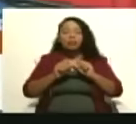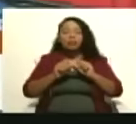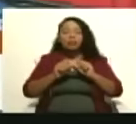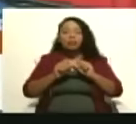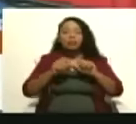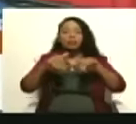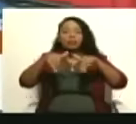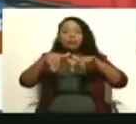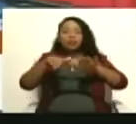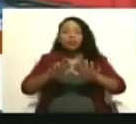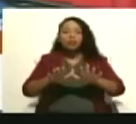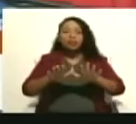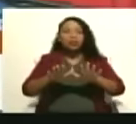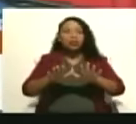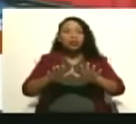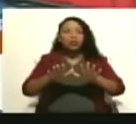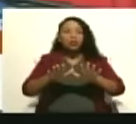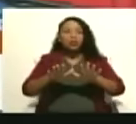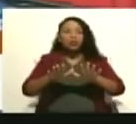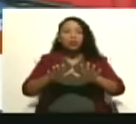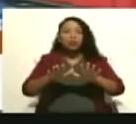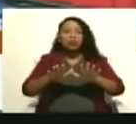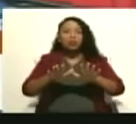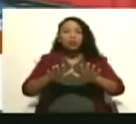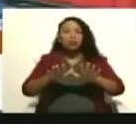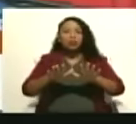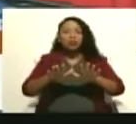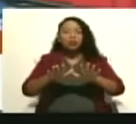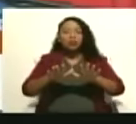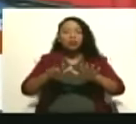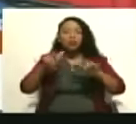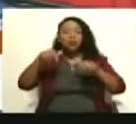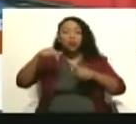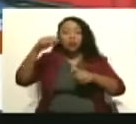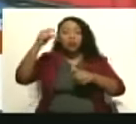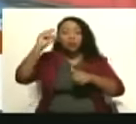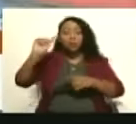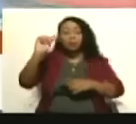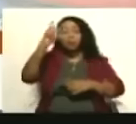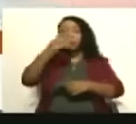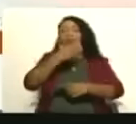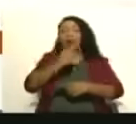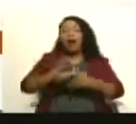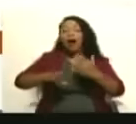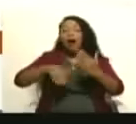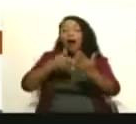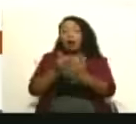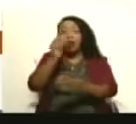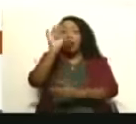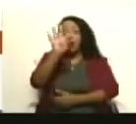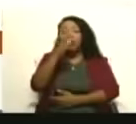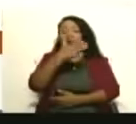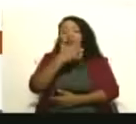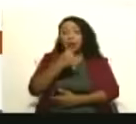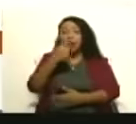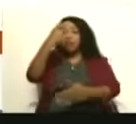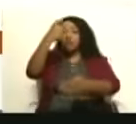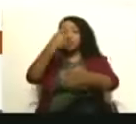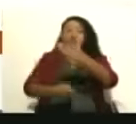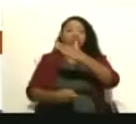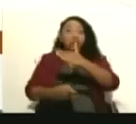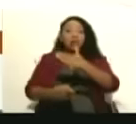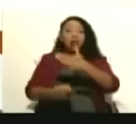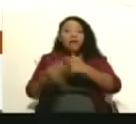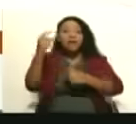el expendio de bebidas alcohólicas en todo el territorio nacional desde el día 1 de diciembre hasta el día 4 de diciembre. Se prohíbe también en ambas